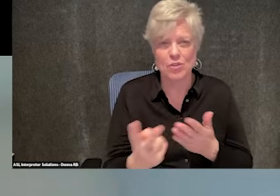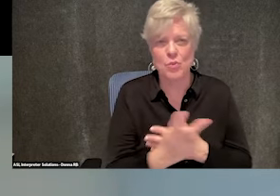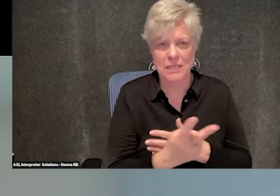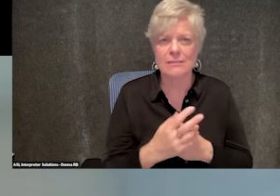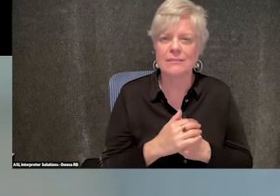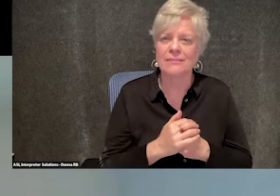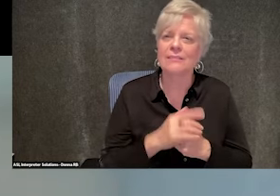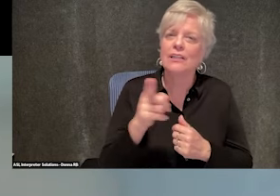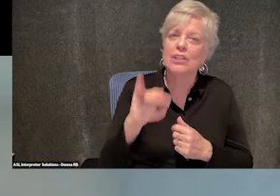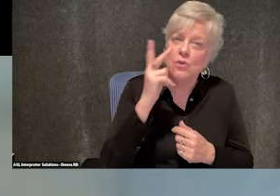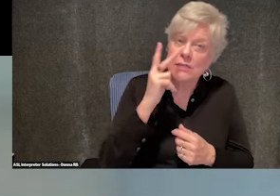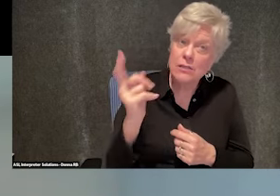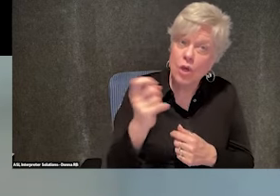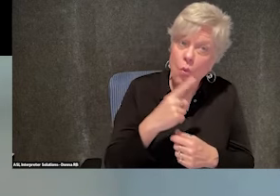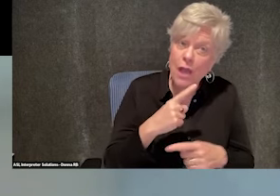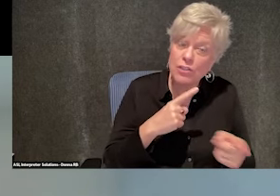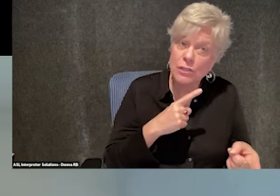pregunta. Está bien.